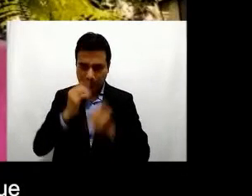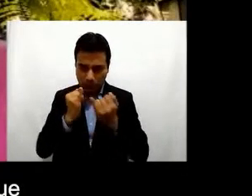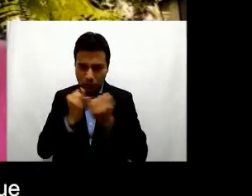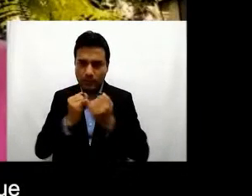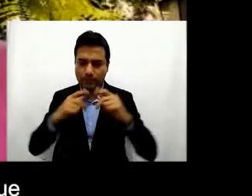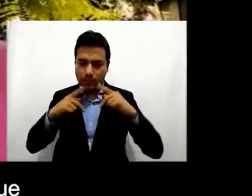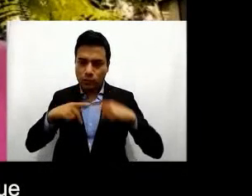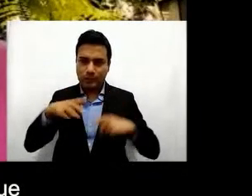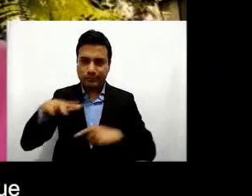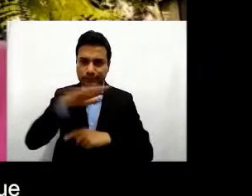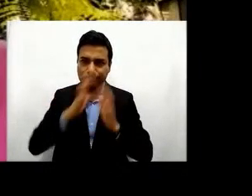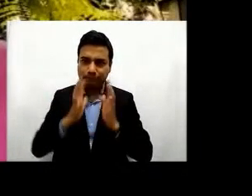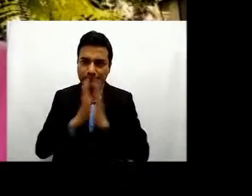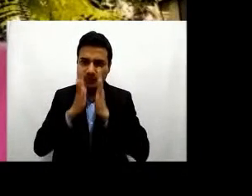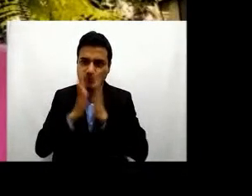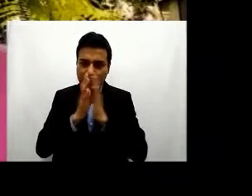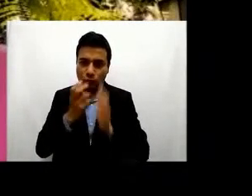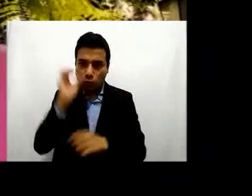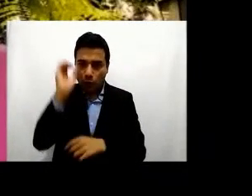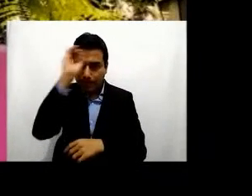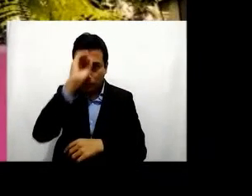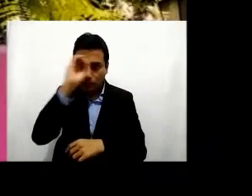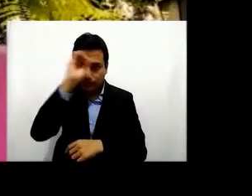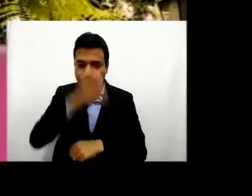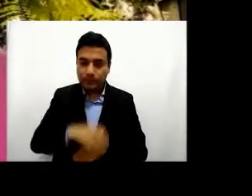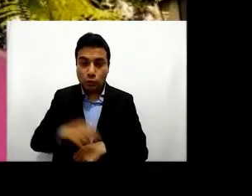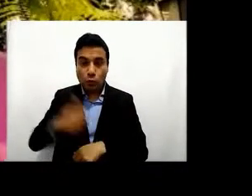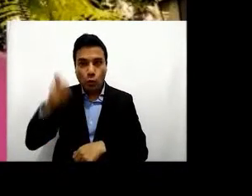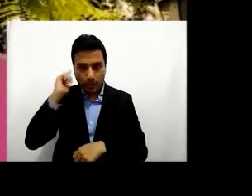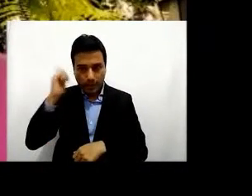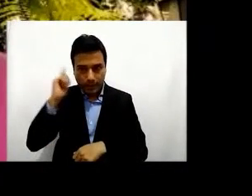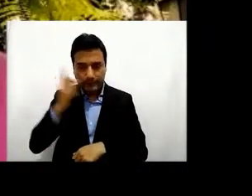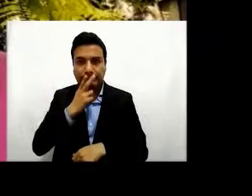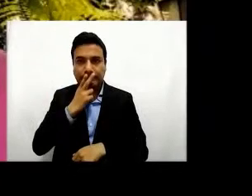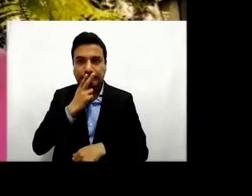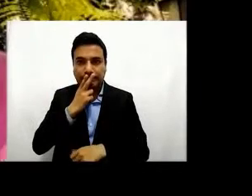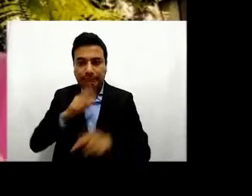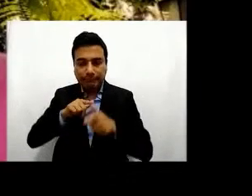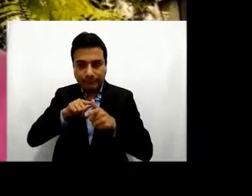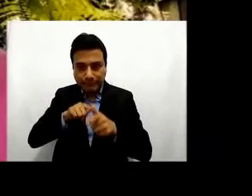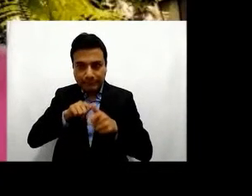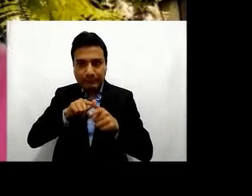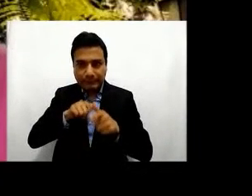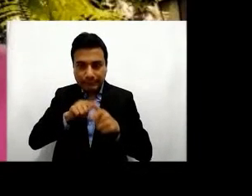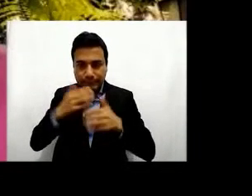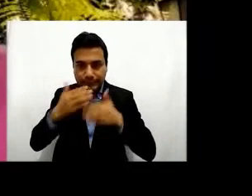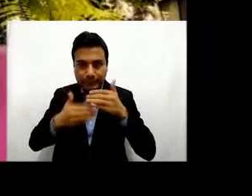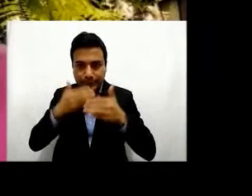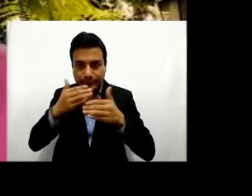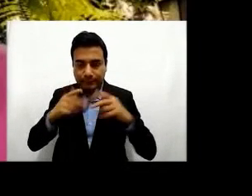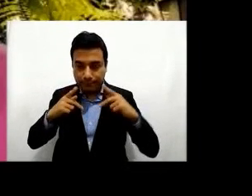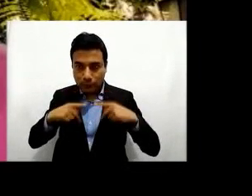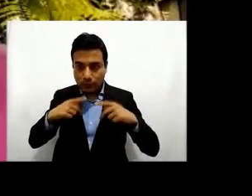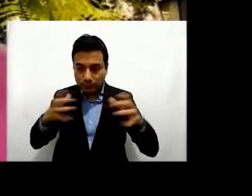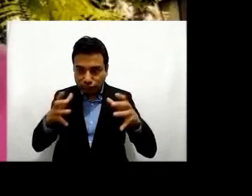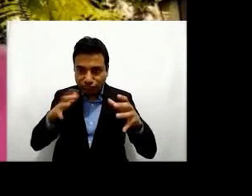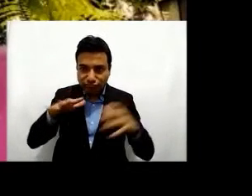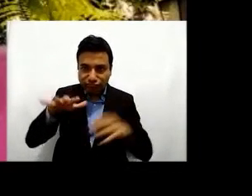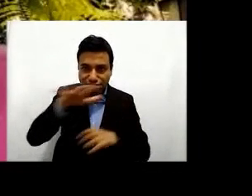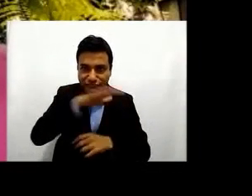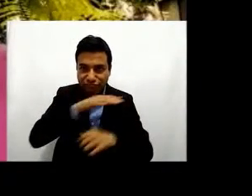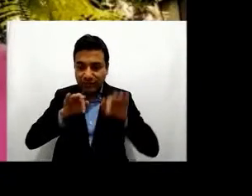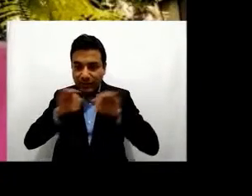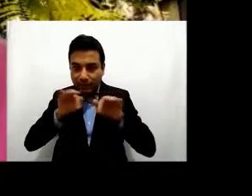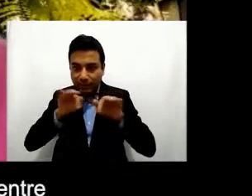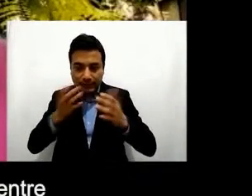yo comentaría, que espero que no caiga, ¿no? O sea, que no se desaparezca, sino que esas articulaciones y colaboraciones que se